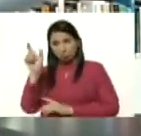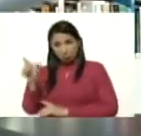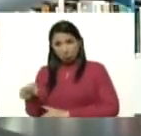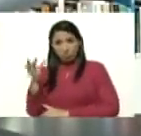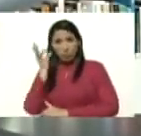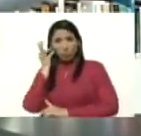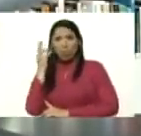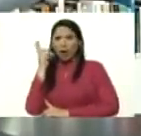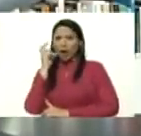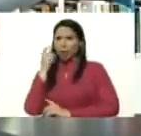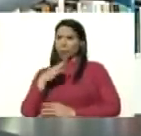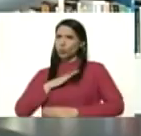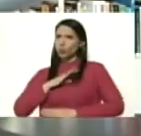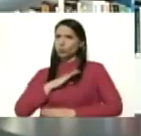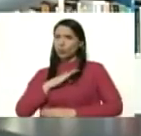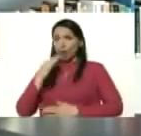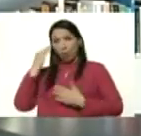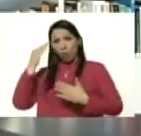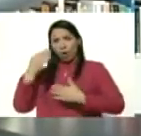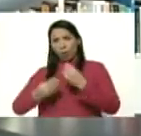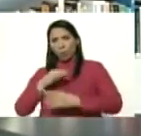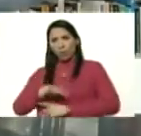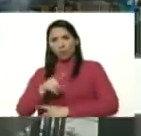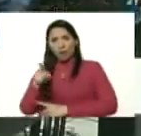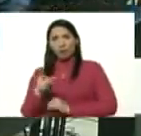escuchas? How are you, Tamara?